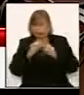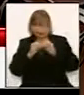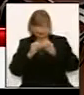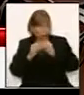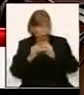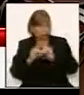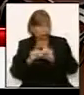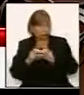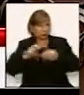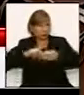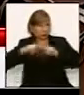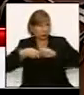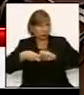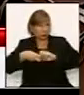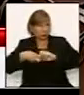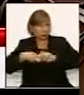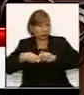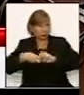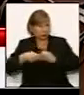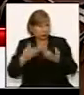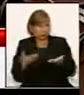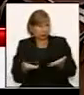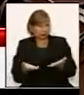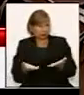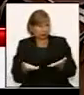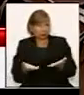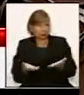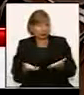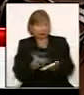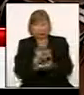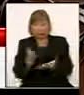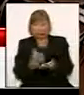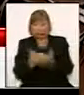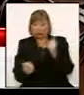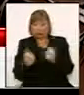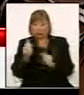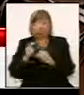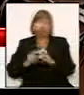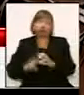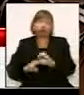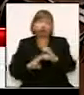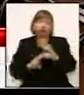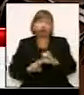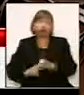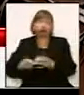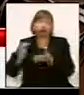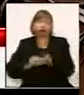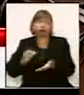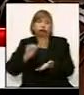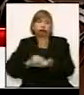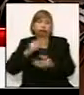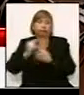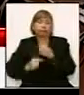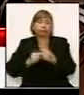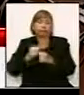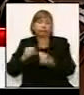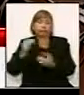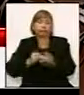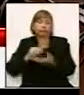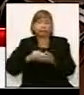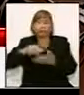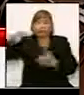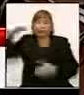solucionará el problema del transporte, que por los años se irá incrementando, porque entiendo que la carretera